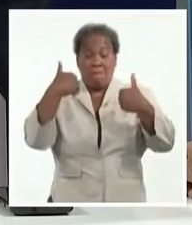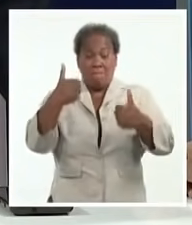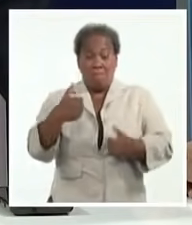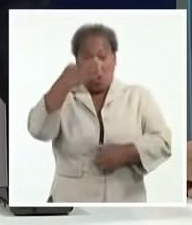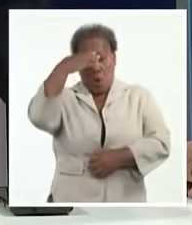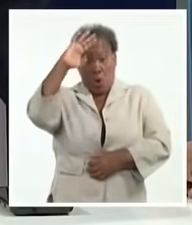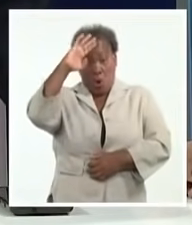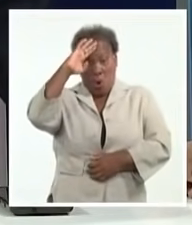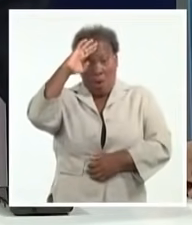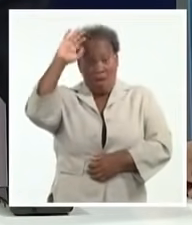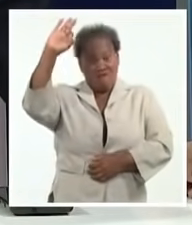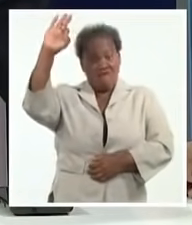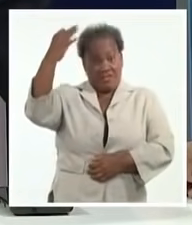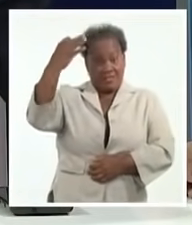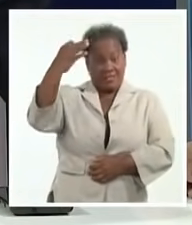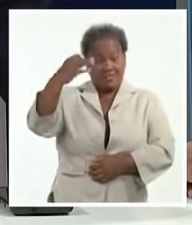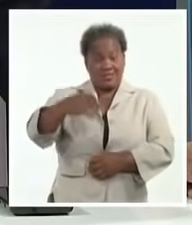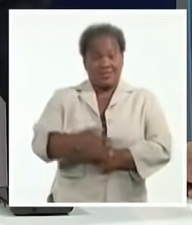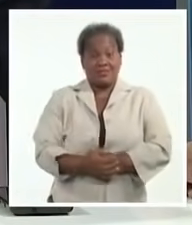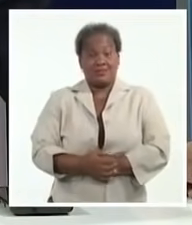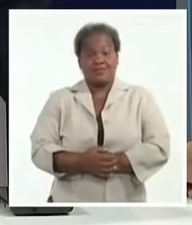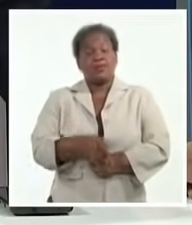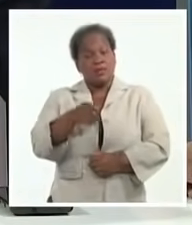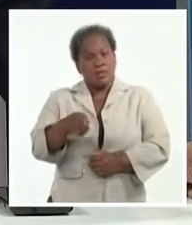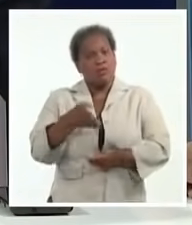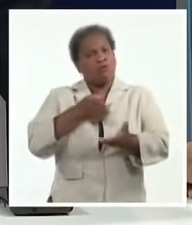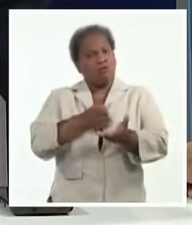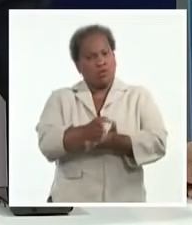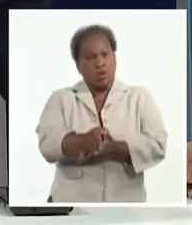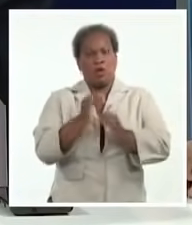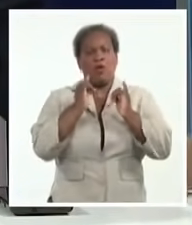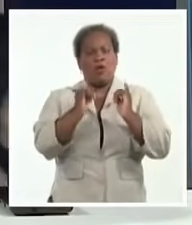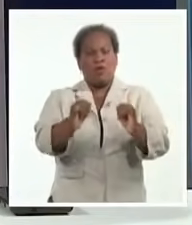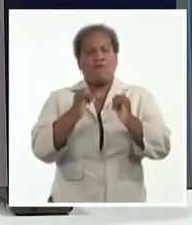Cuba en Francia, y por supuesto que estaremos dándole seguimiento a este lamentable acontecimiento.